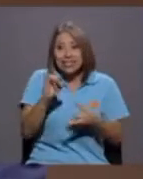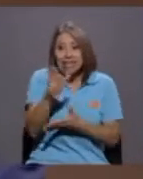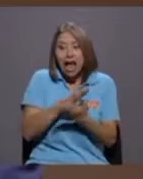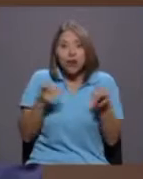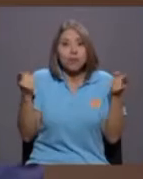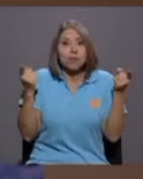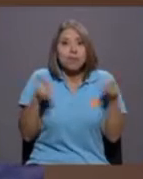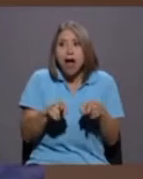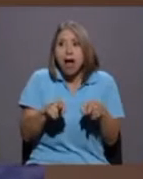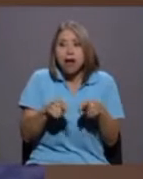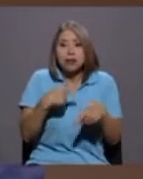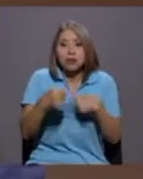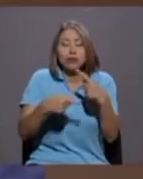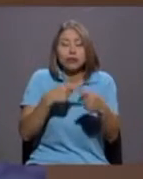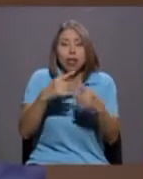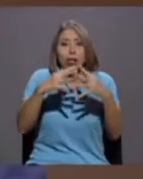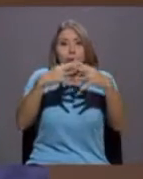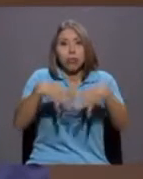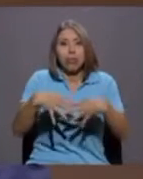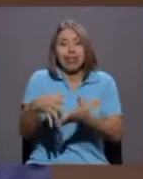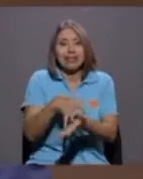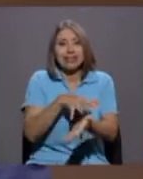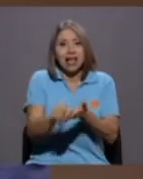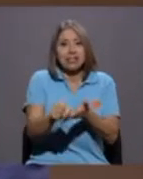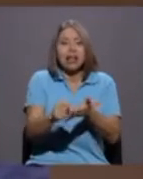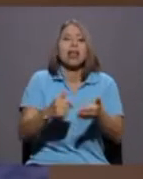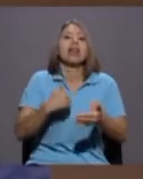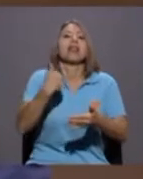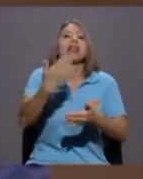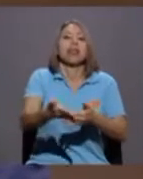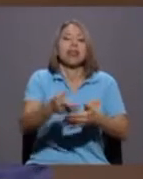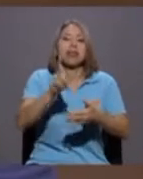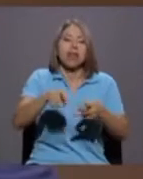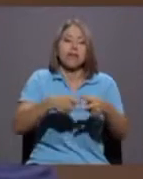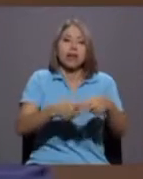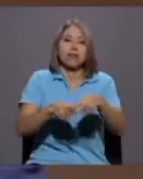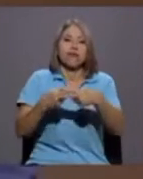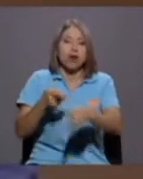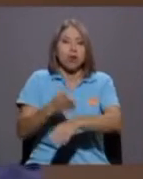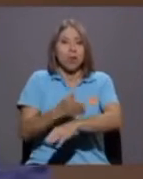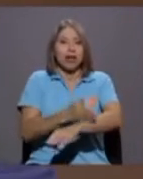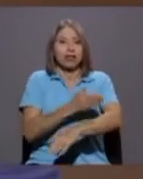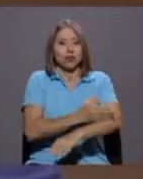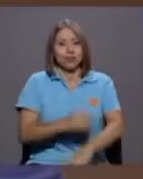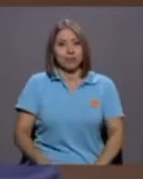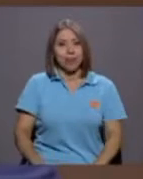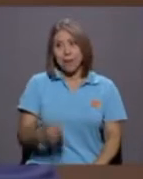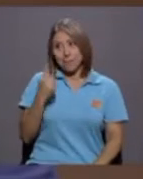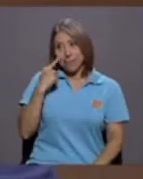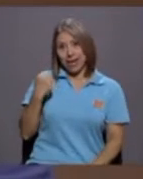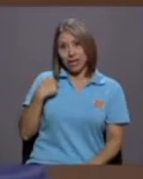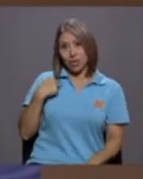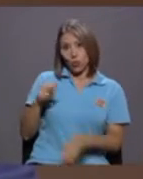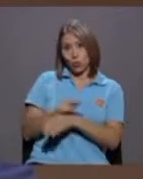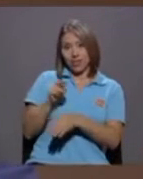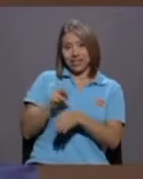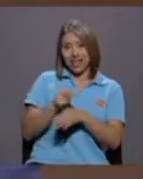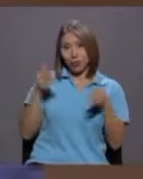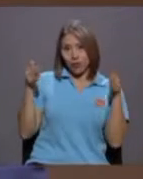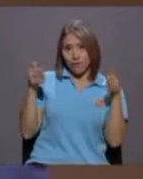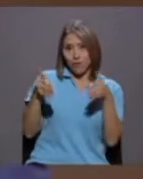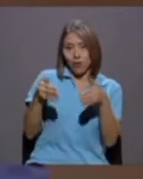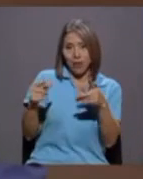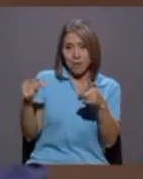y nos generan desastre, hay que hacer la recuperación. El enfoque hoy en día, y vea que estoy utilizando la palabra recuperación,